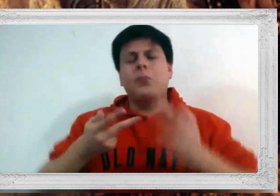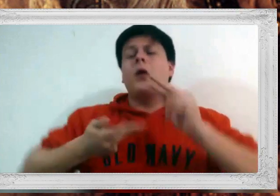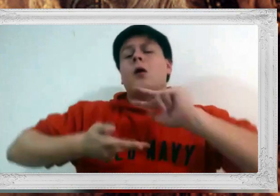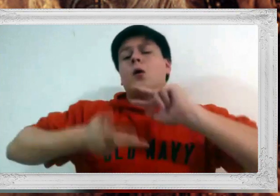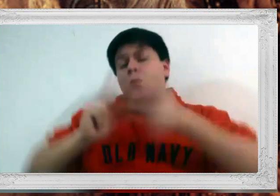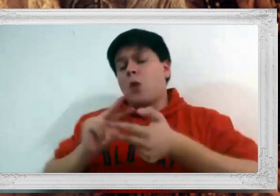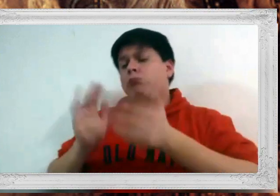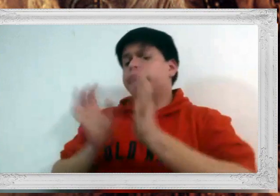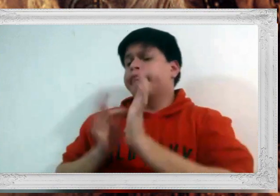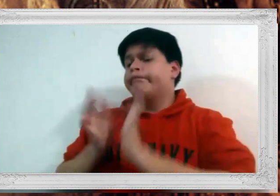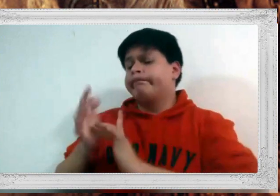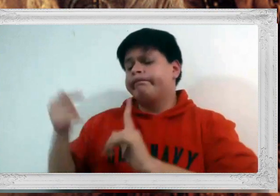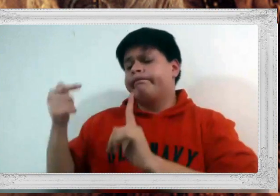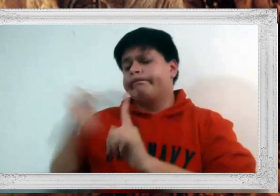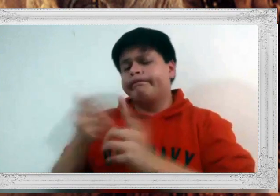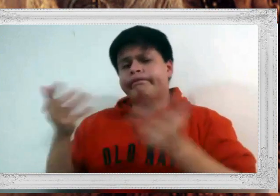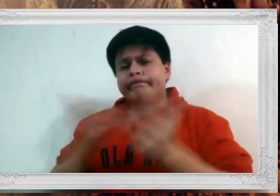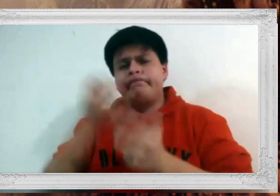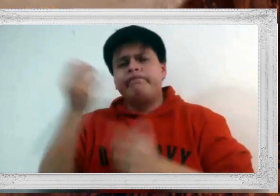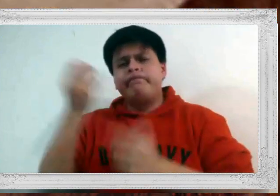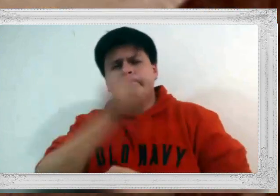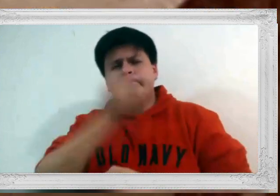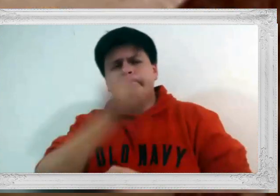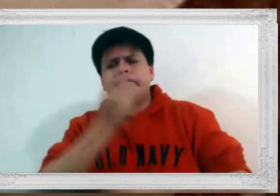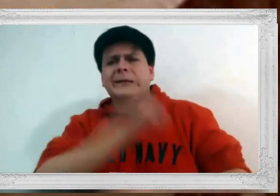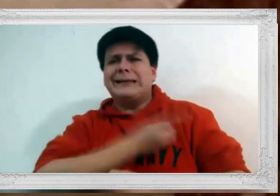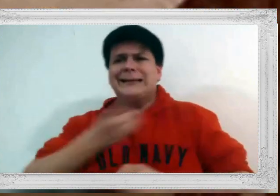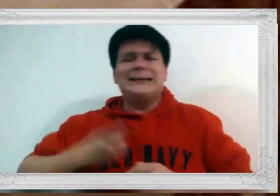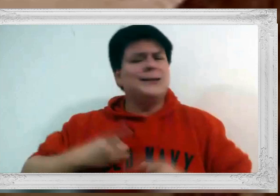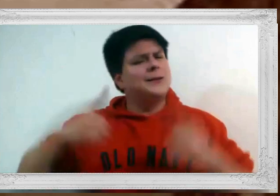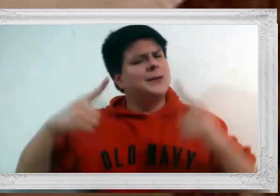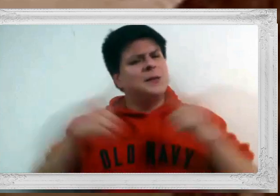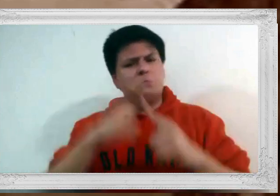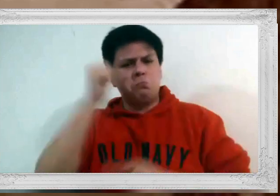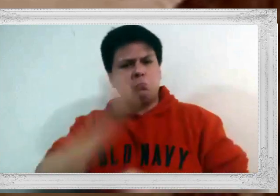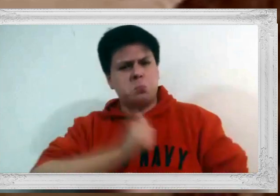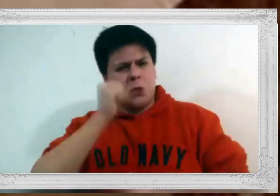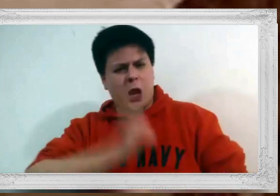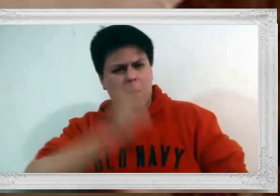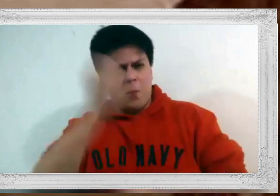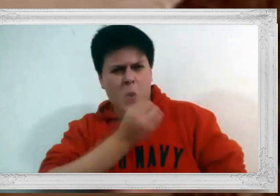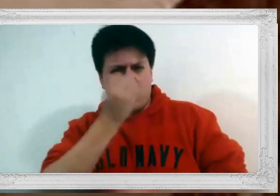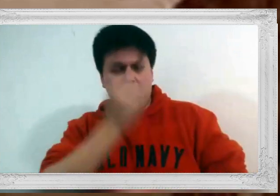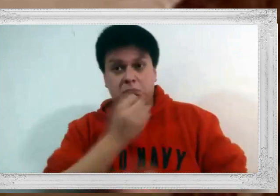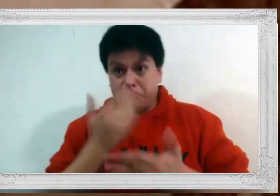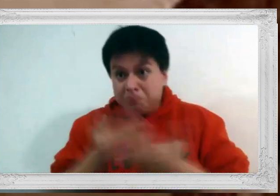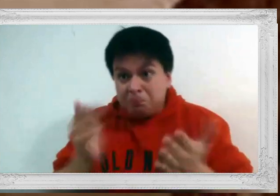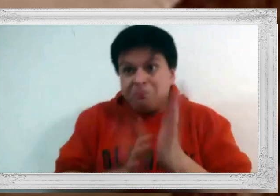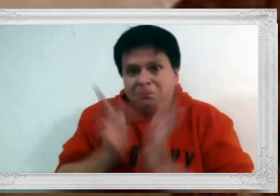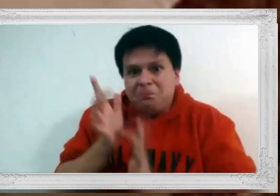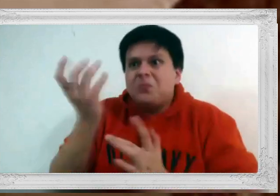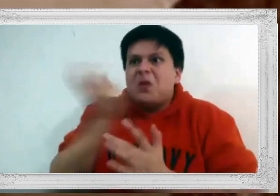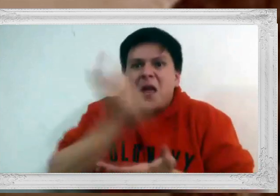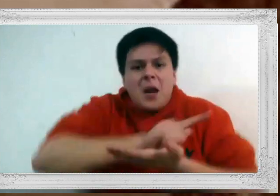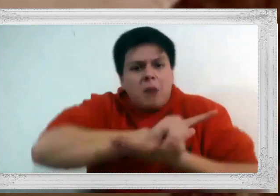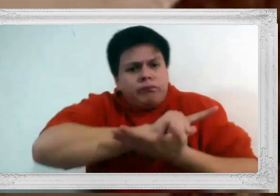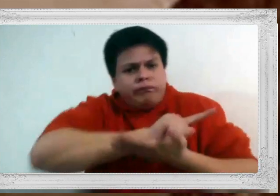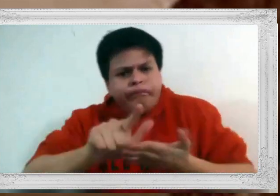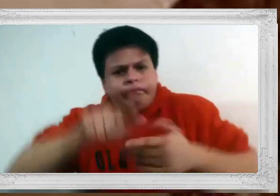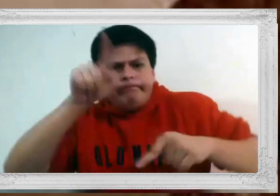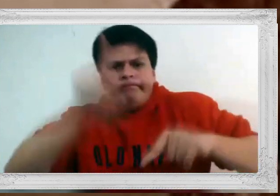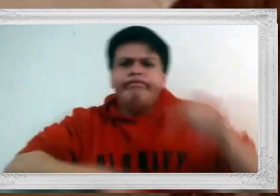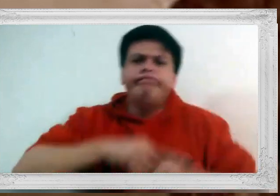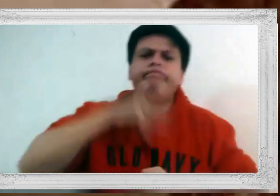pero precisamente por eso quiere purificarlo de usos impropios. Más aún, quiere revelar su significado